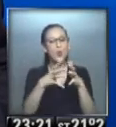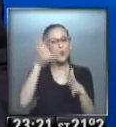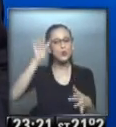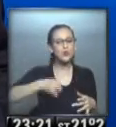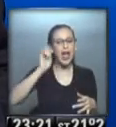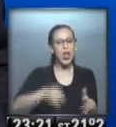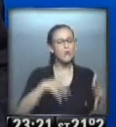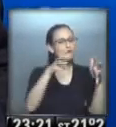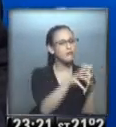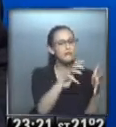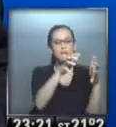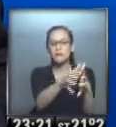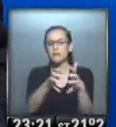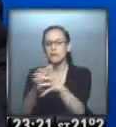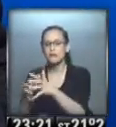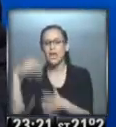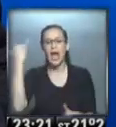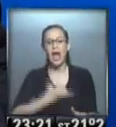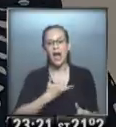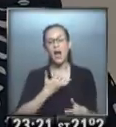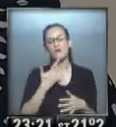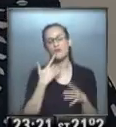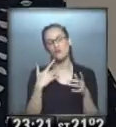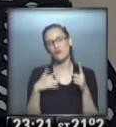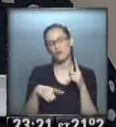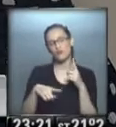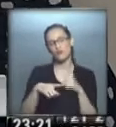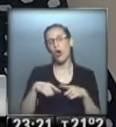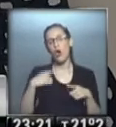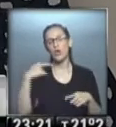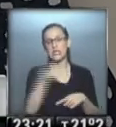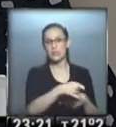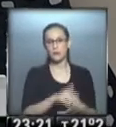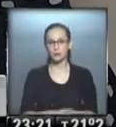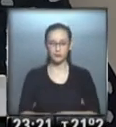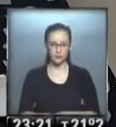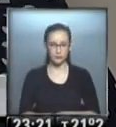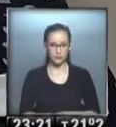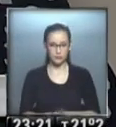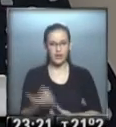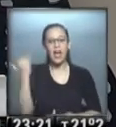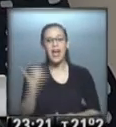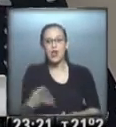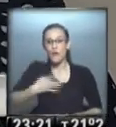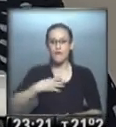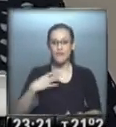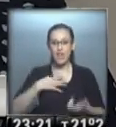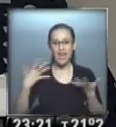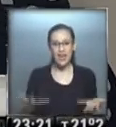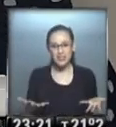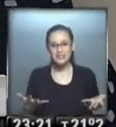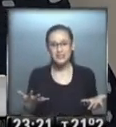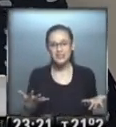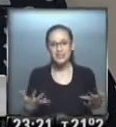adelante causas por crímenes de lesa humanidad. Nos da fe, nos da confianza y esperanza de que aparezcan